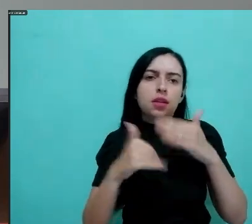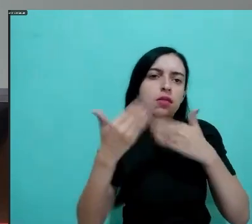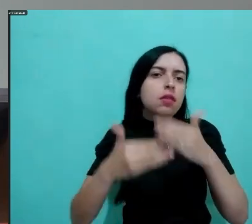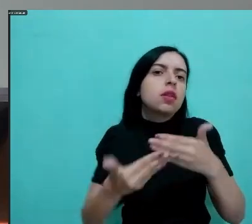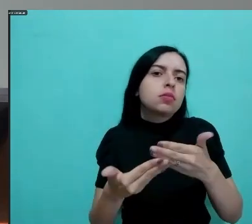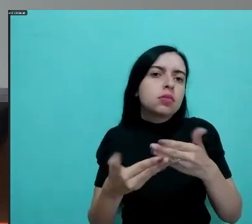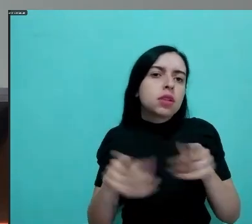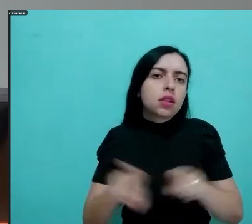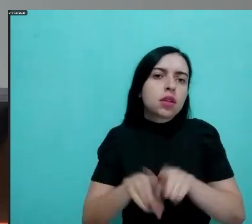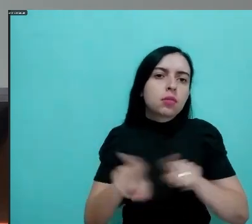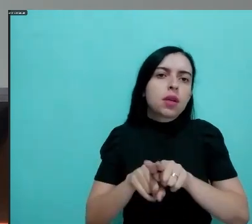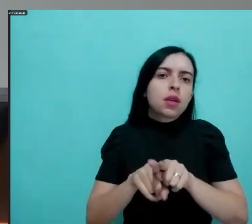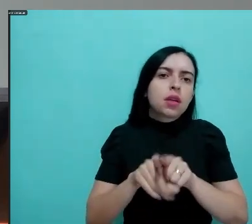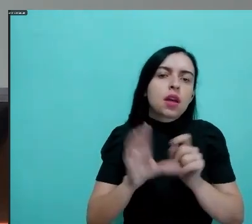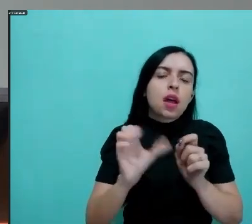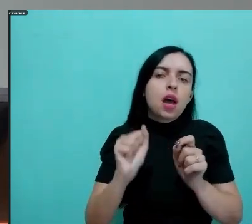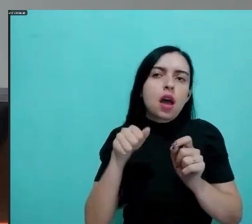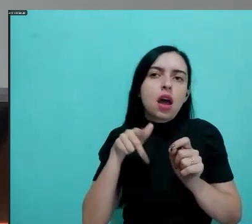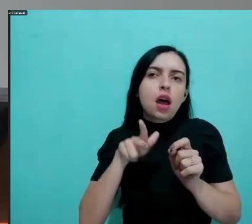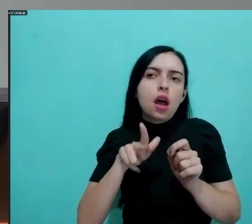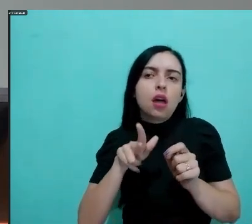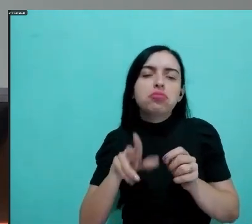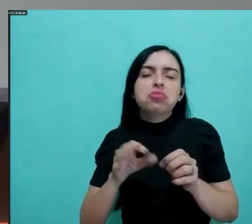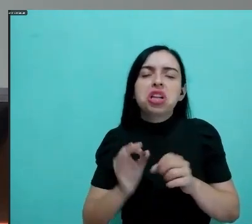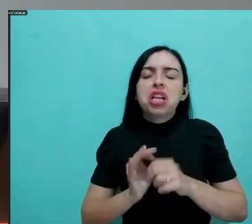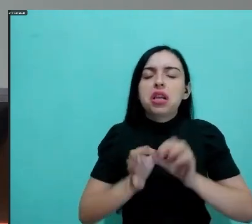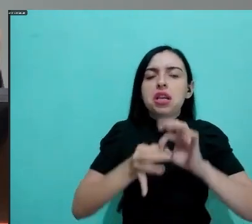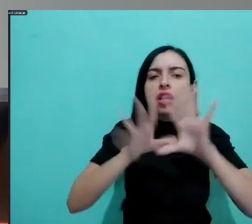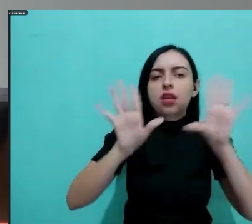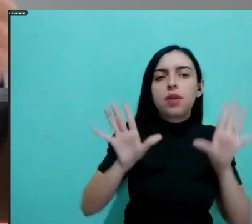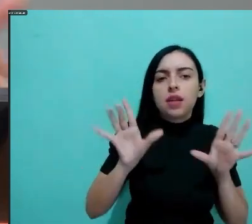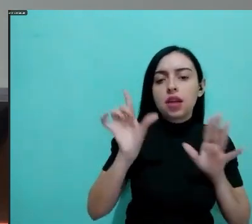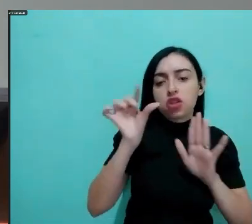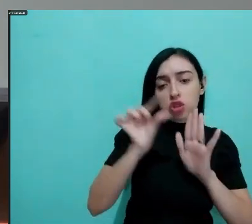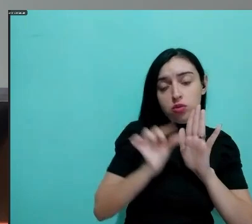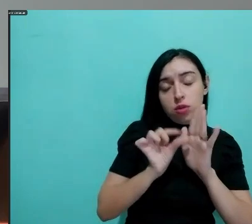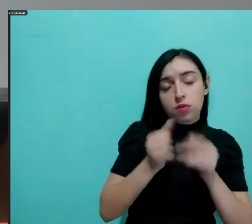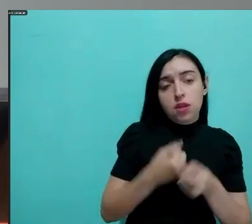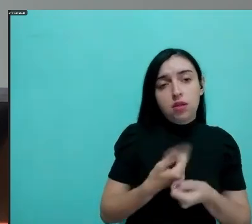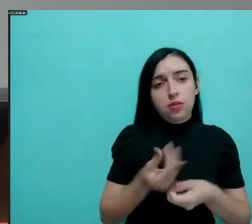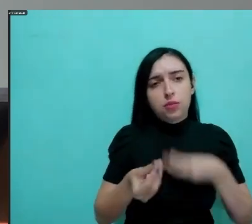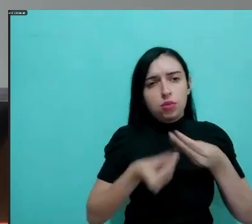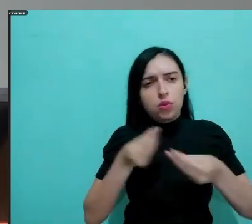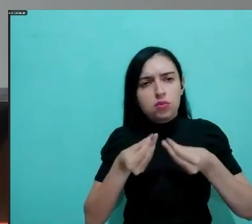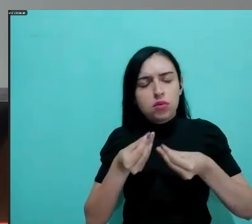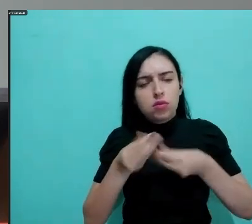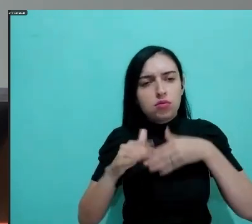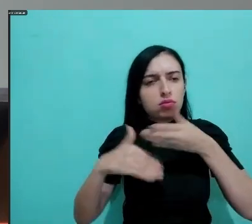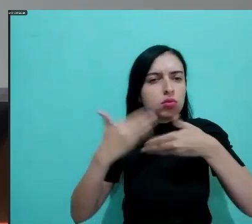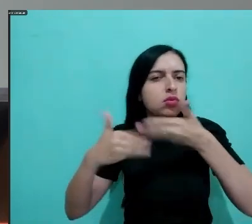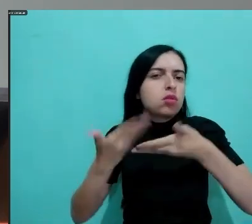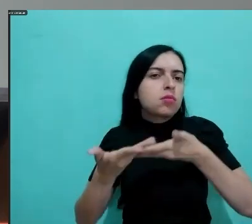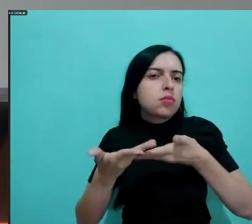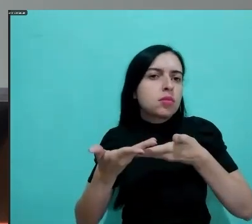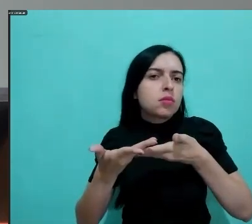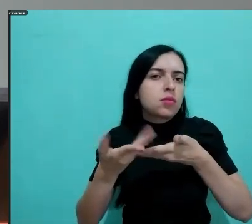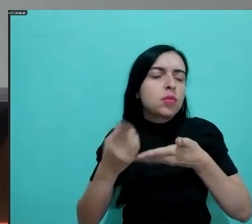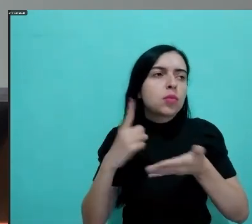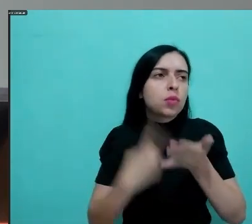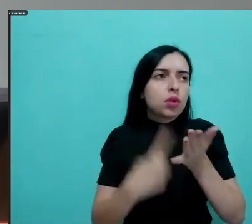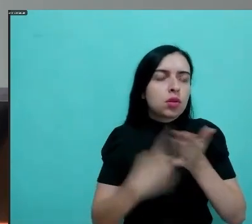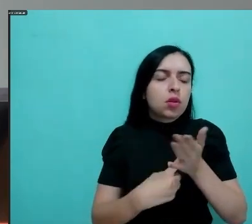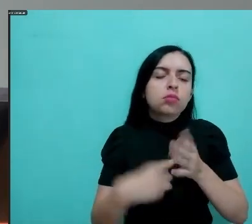la autonomía del Parlamento se vio disminuida. El ritmo de sus sesiones fue predeterminado por la